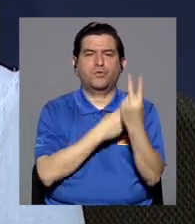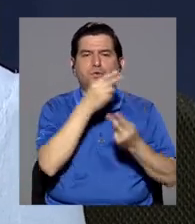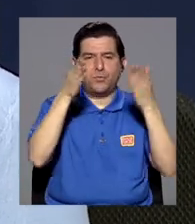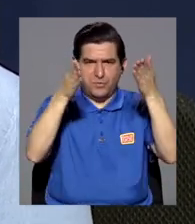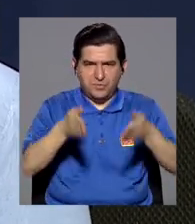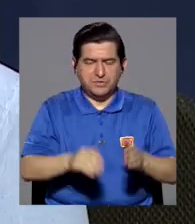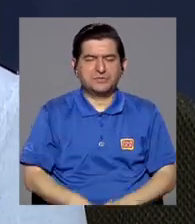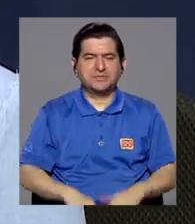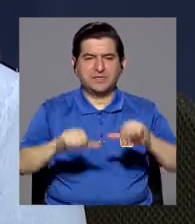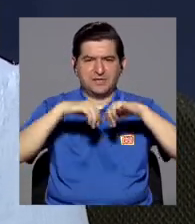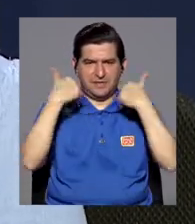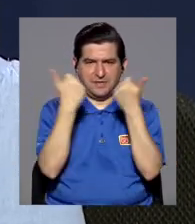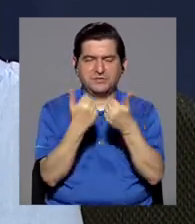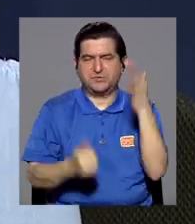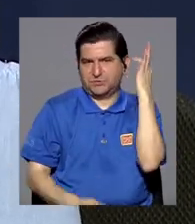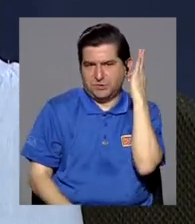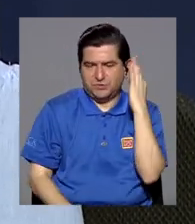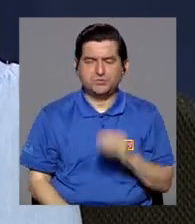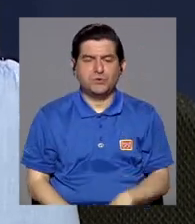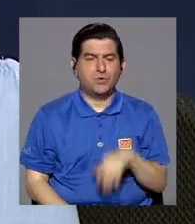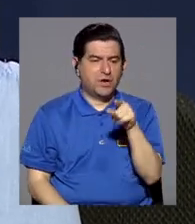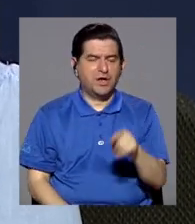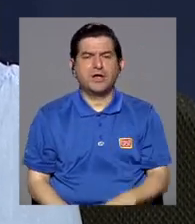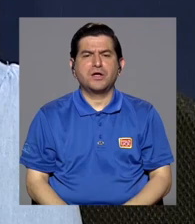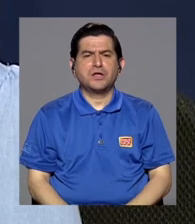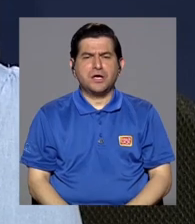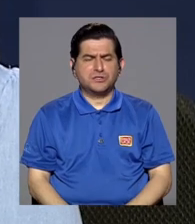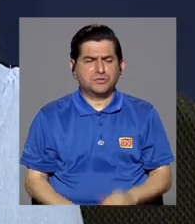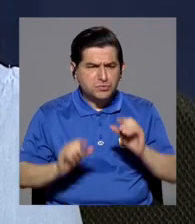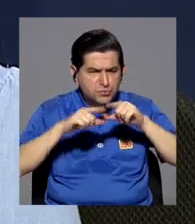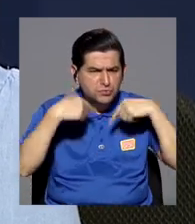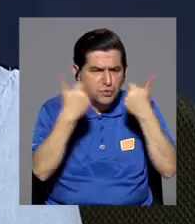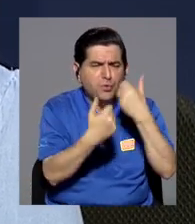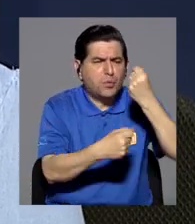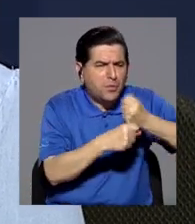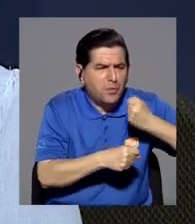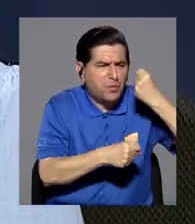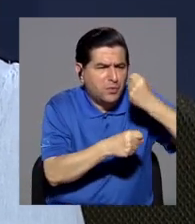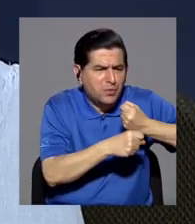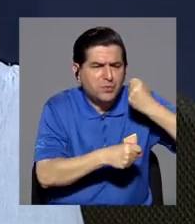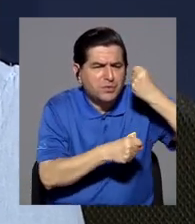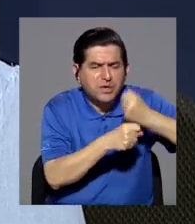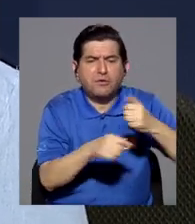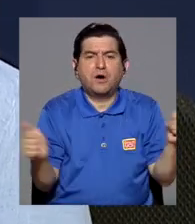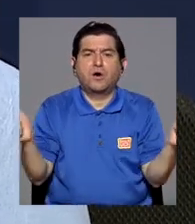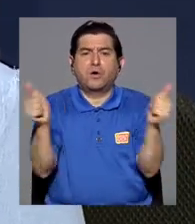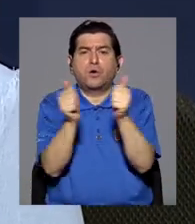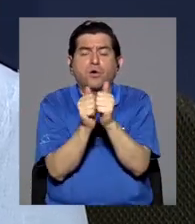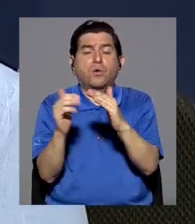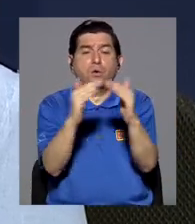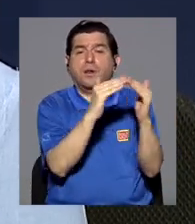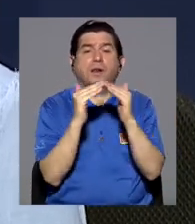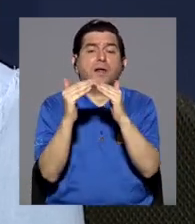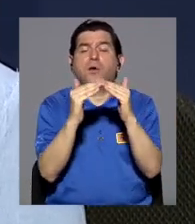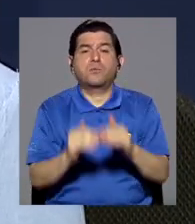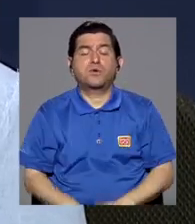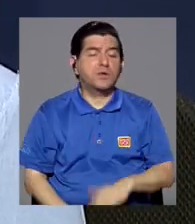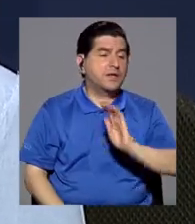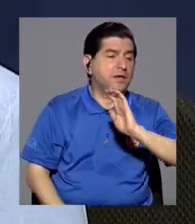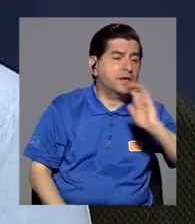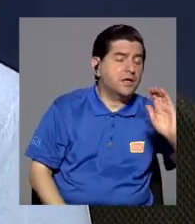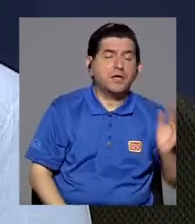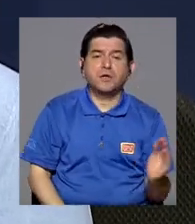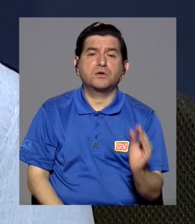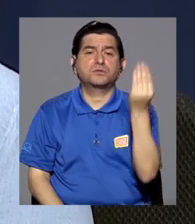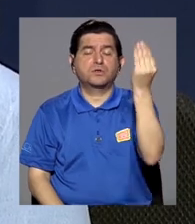asociaciones de mujeres que se organizan y comienzan a hacer trabajos con con su comunidad con los chicos y